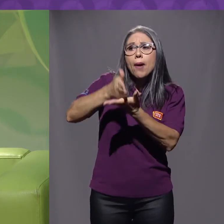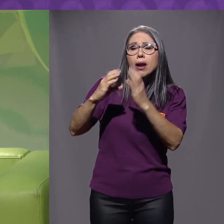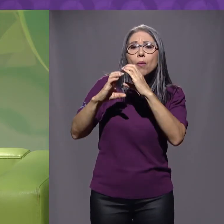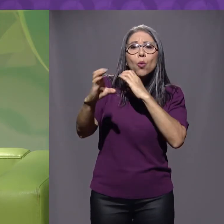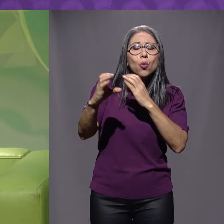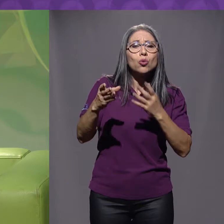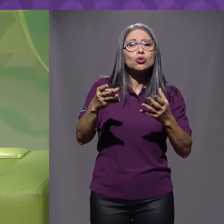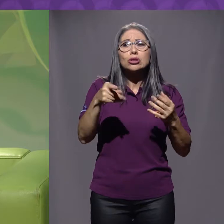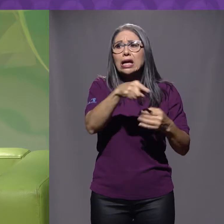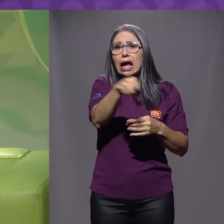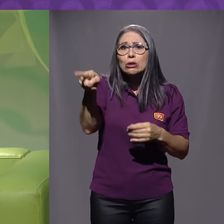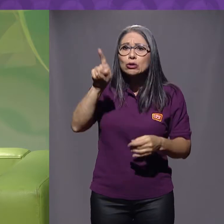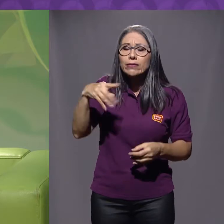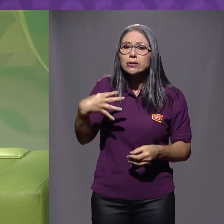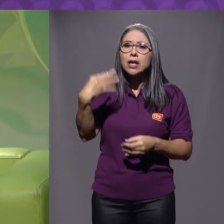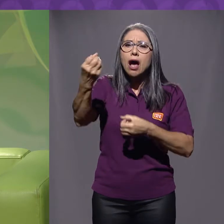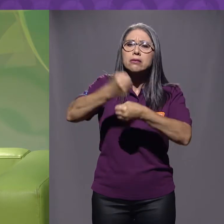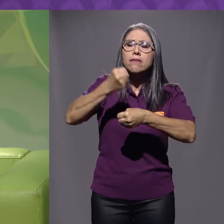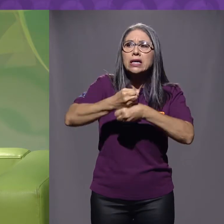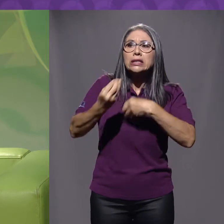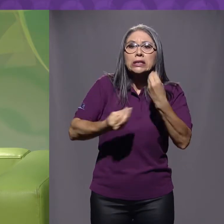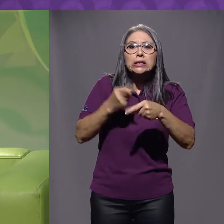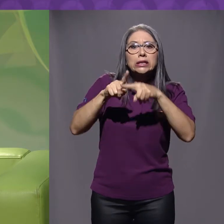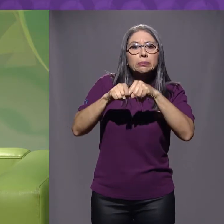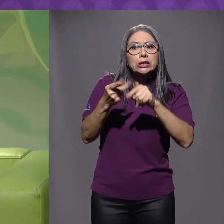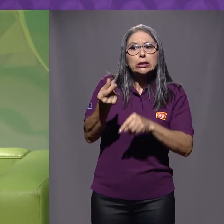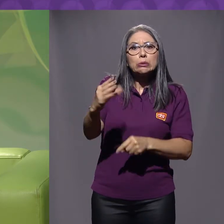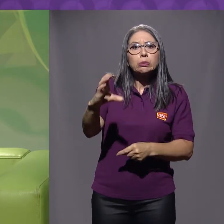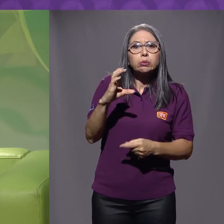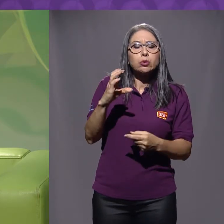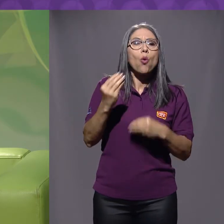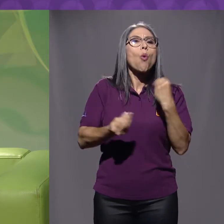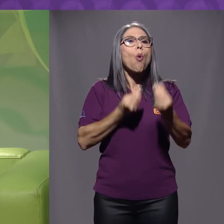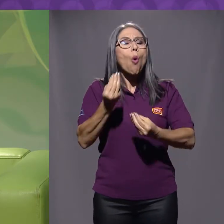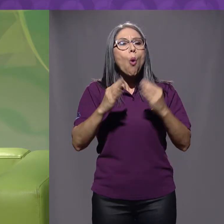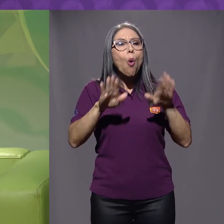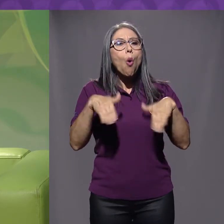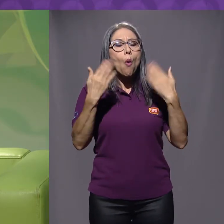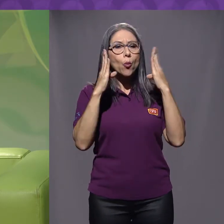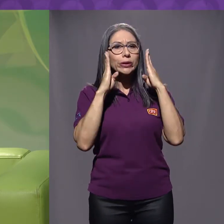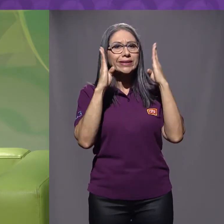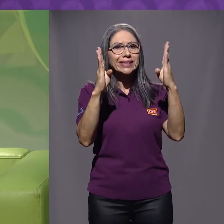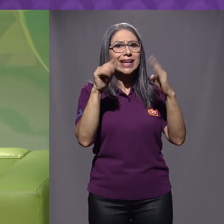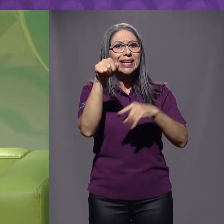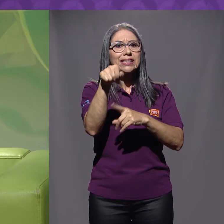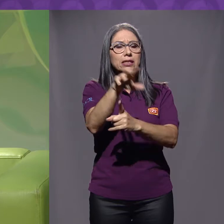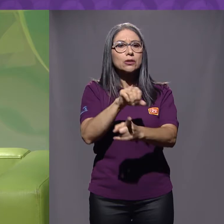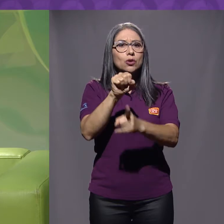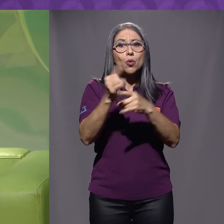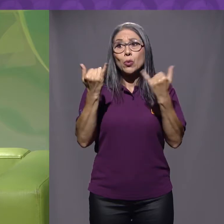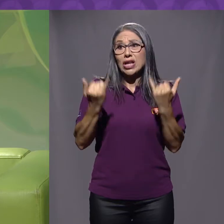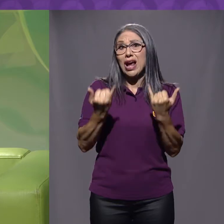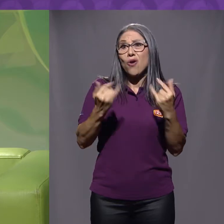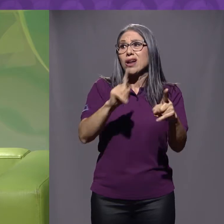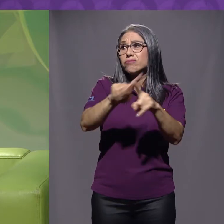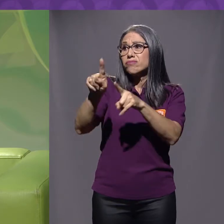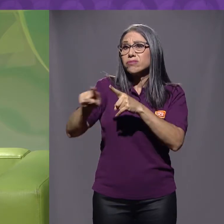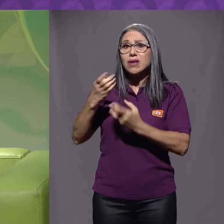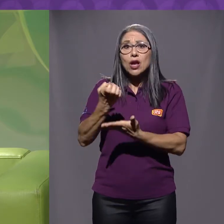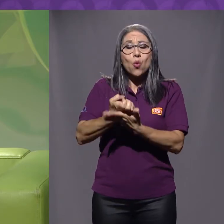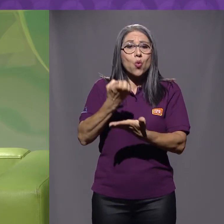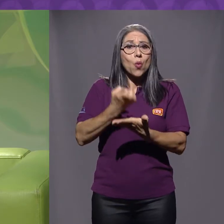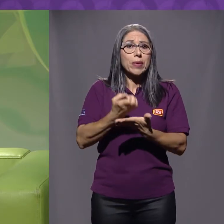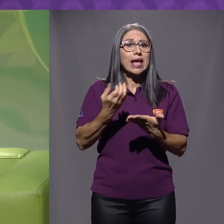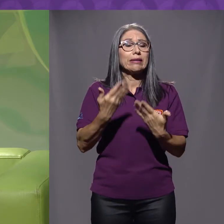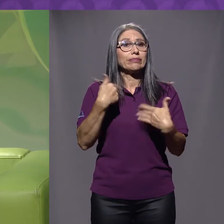demás. ¿Cómo abordar esta situación en una coyuntura en la que todos los sectores de la economía se han visto